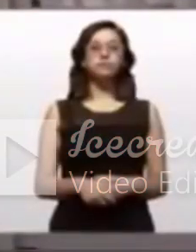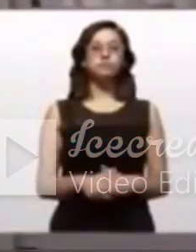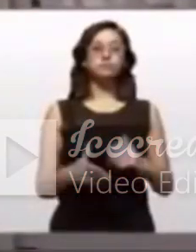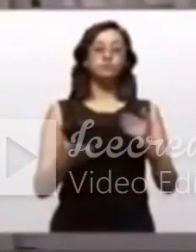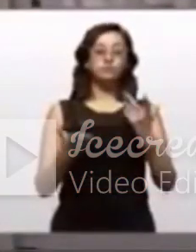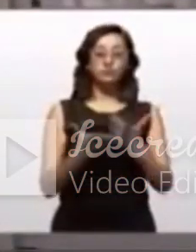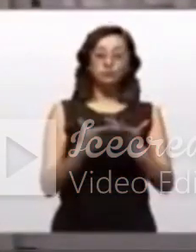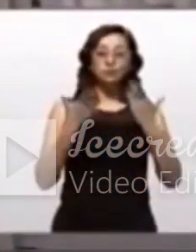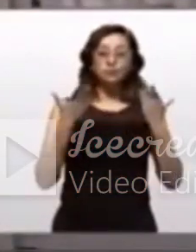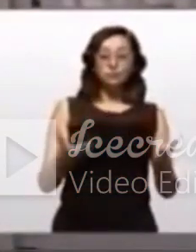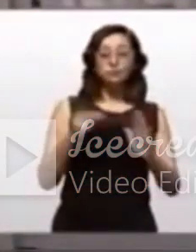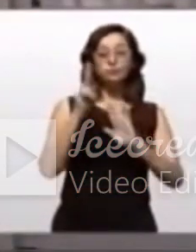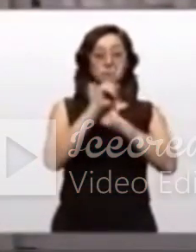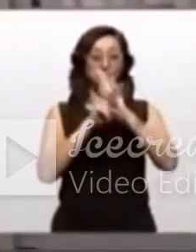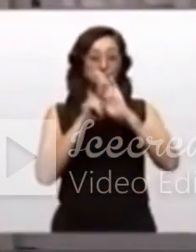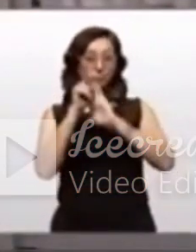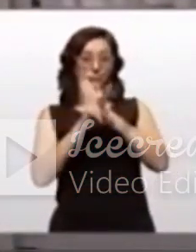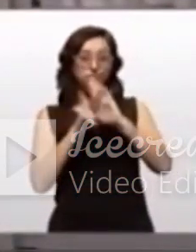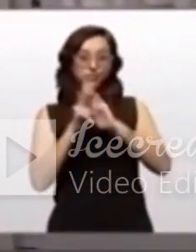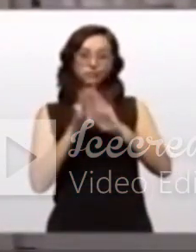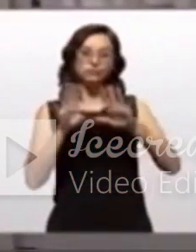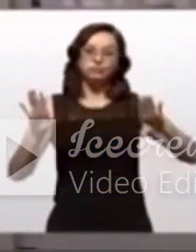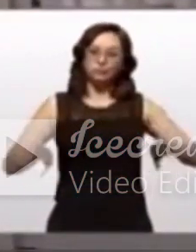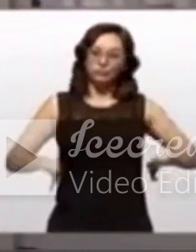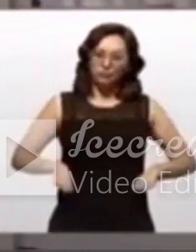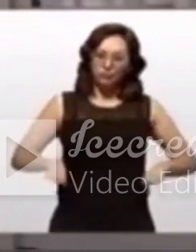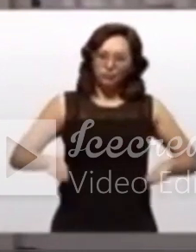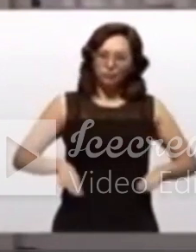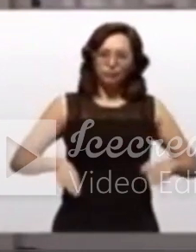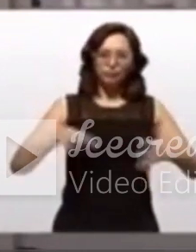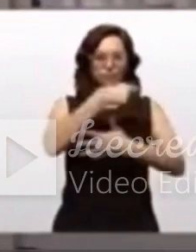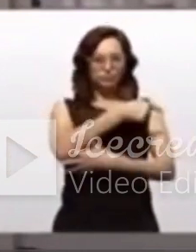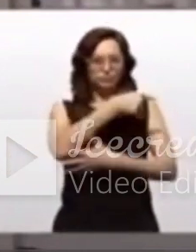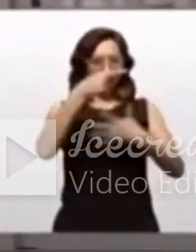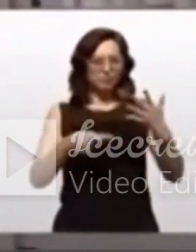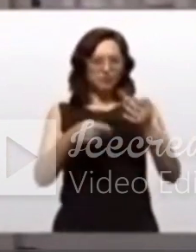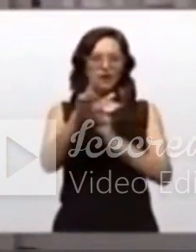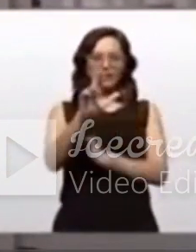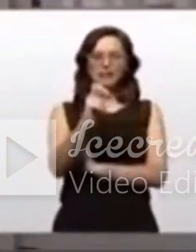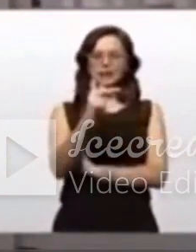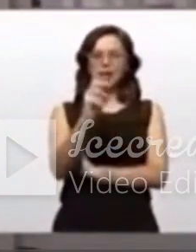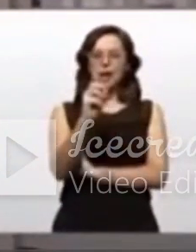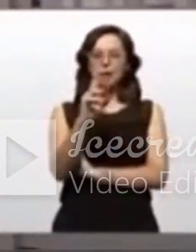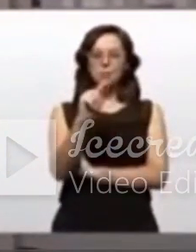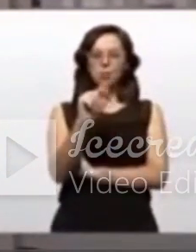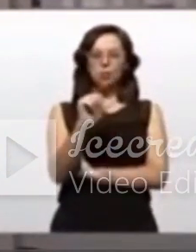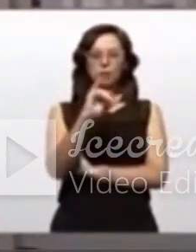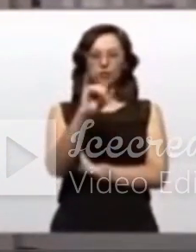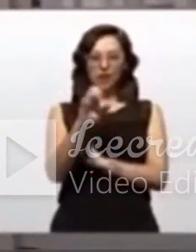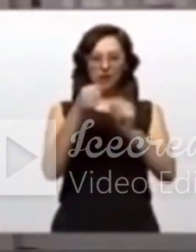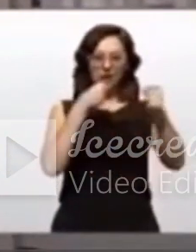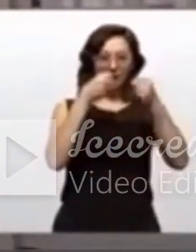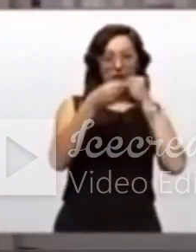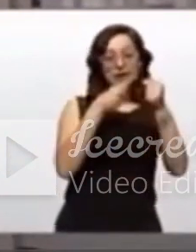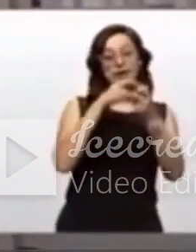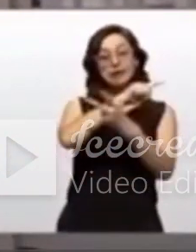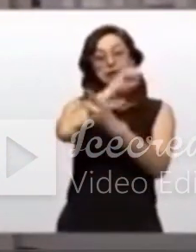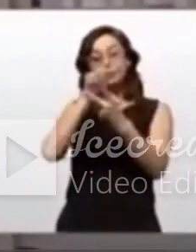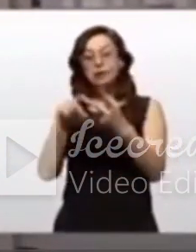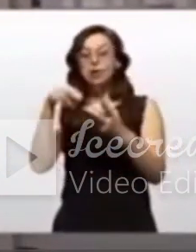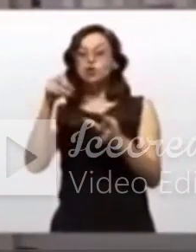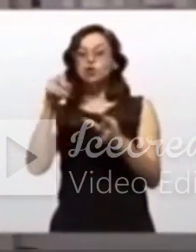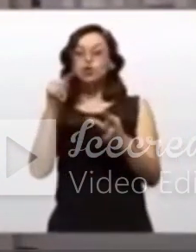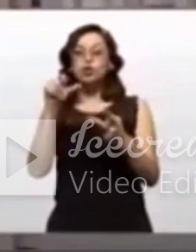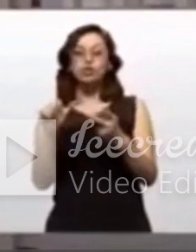verás un par de videos sobre las principales características y funciones del reportaje y de la nota informativa. Centra